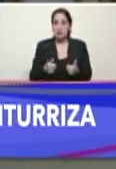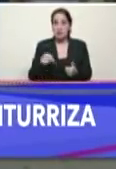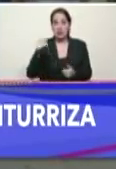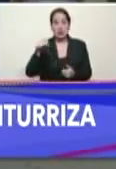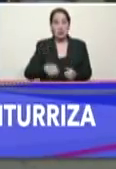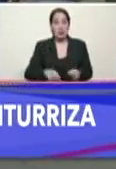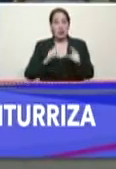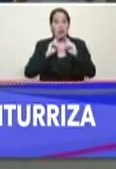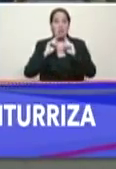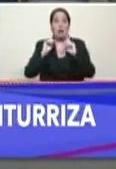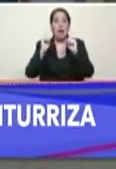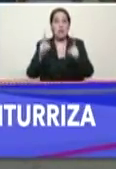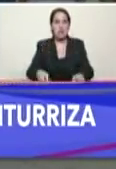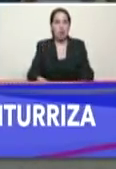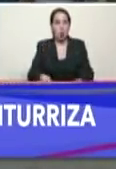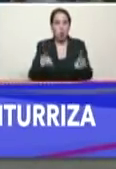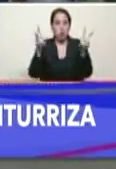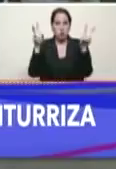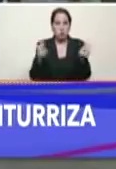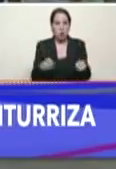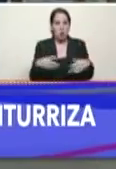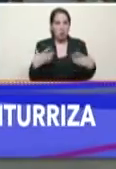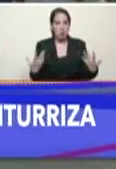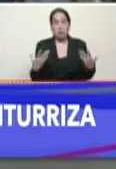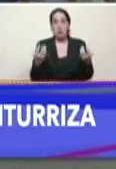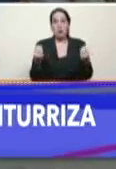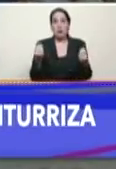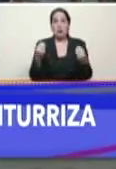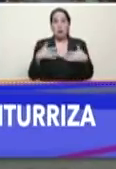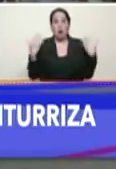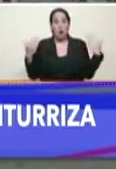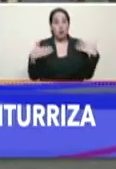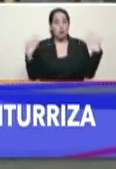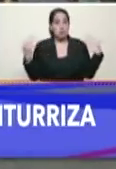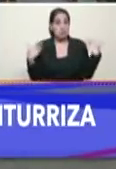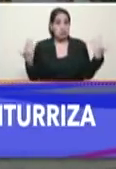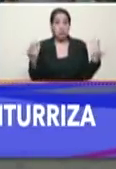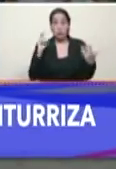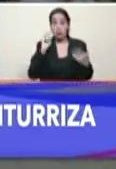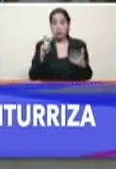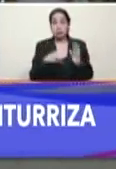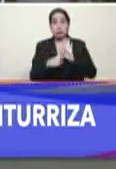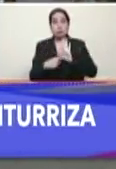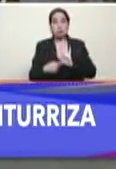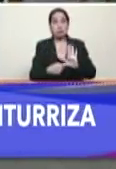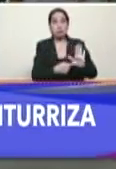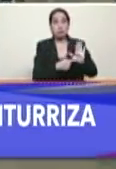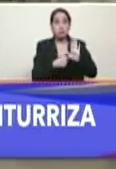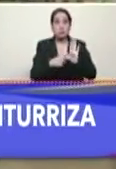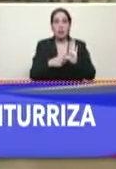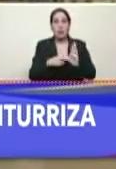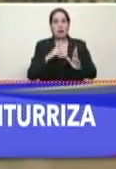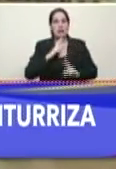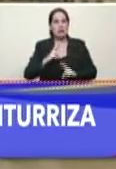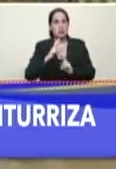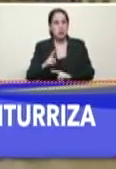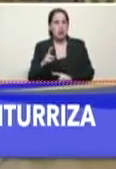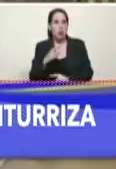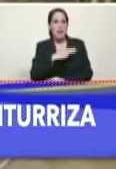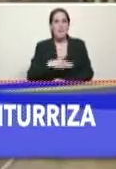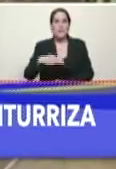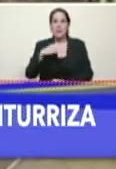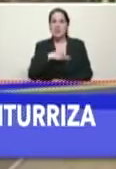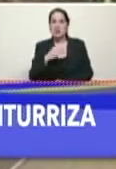Paseo Monseñor Iturriza, presidente, contentos estamos de mostrar los resultados de los avances de la Misión Venezuela Bella,